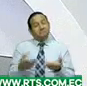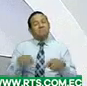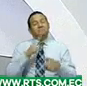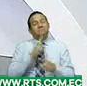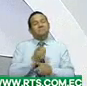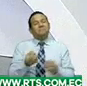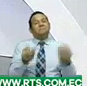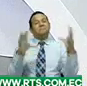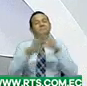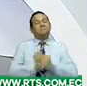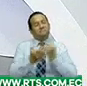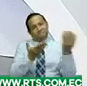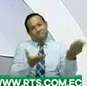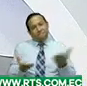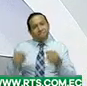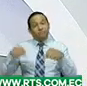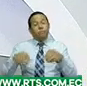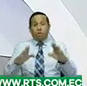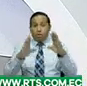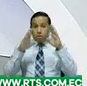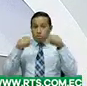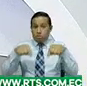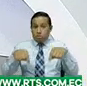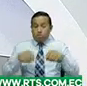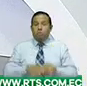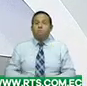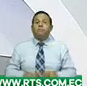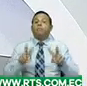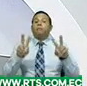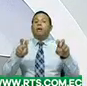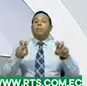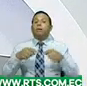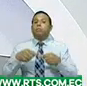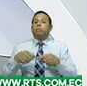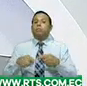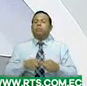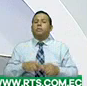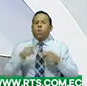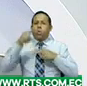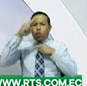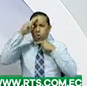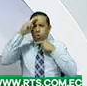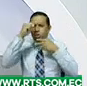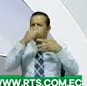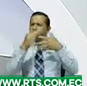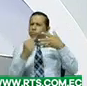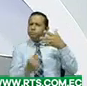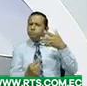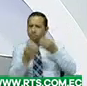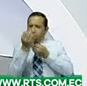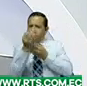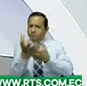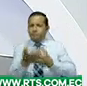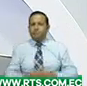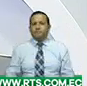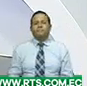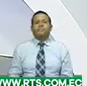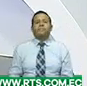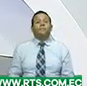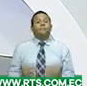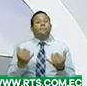y bienvenidos. Presten mucha atención porque enseguida las noticias más destacadas. Y es momento